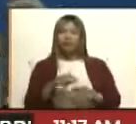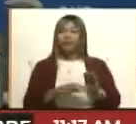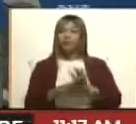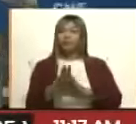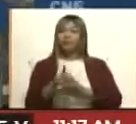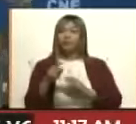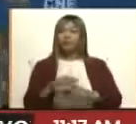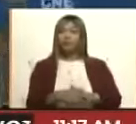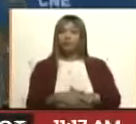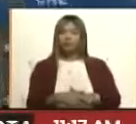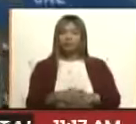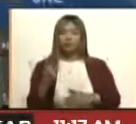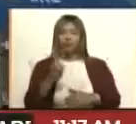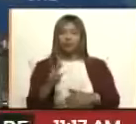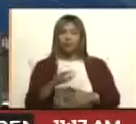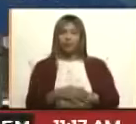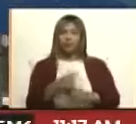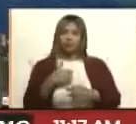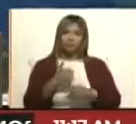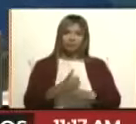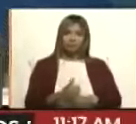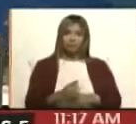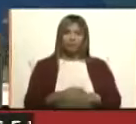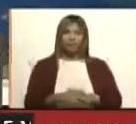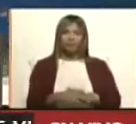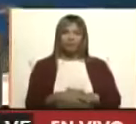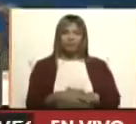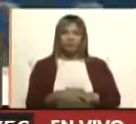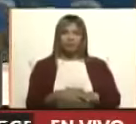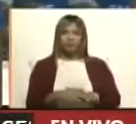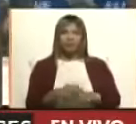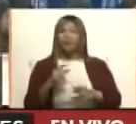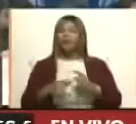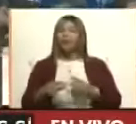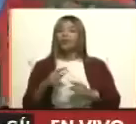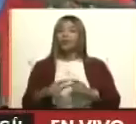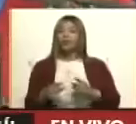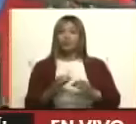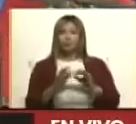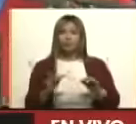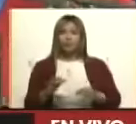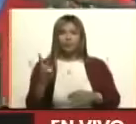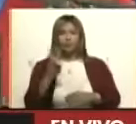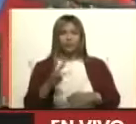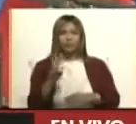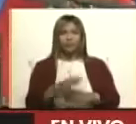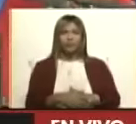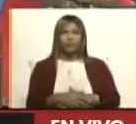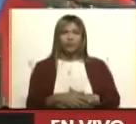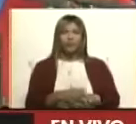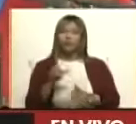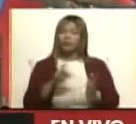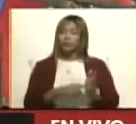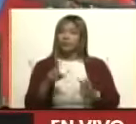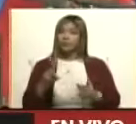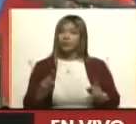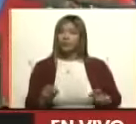nuestra querida Venezuela, que lo está esperando por distintas razones. Venezuela con esto